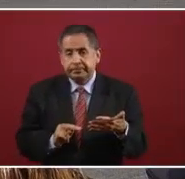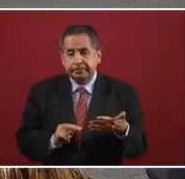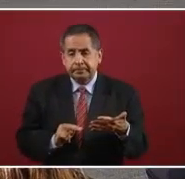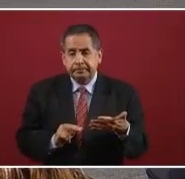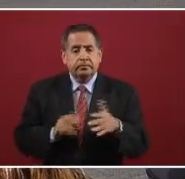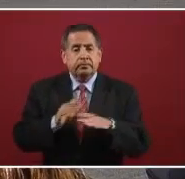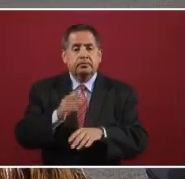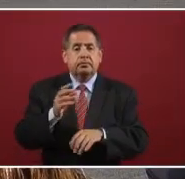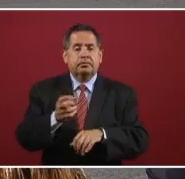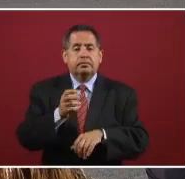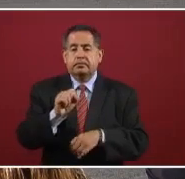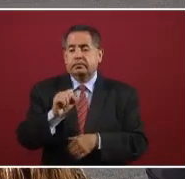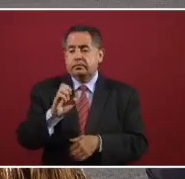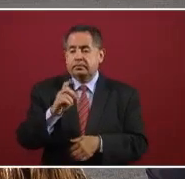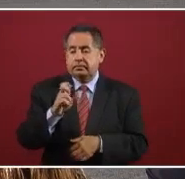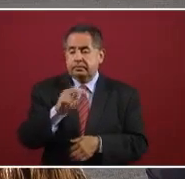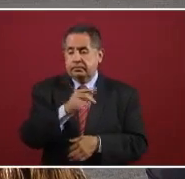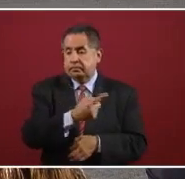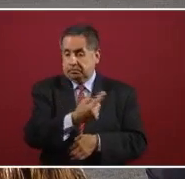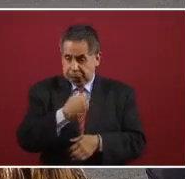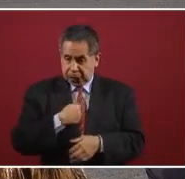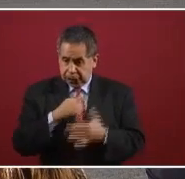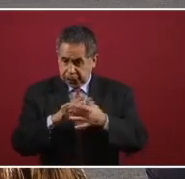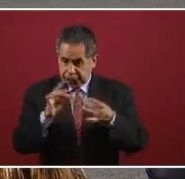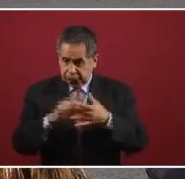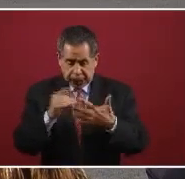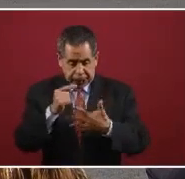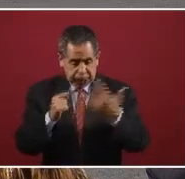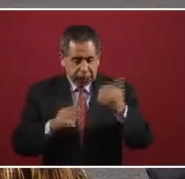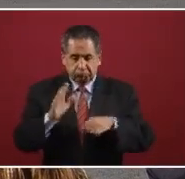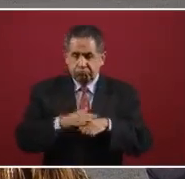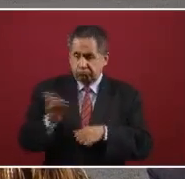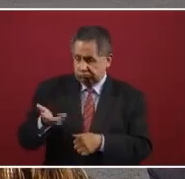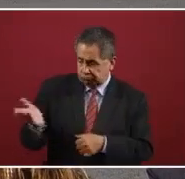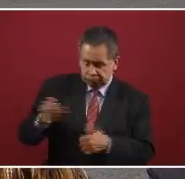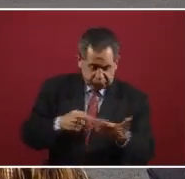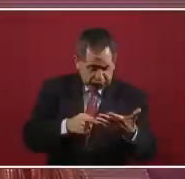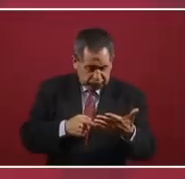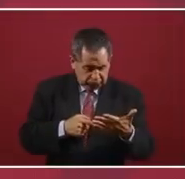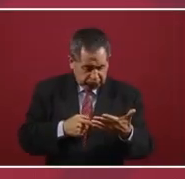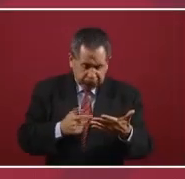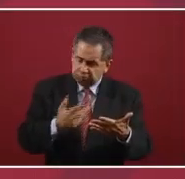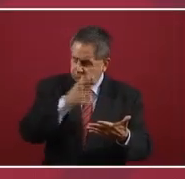de la Secretaría de la Defensa, donde me explican los motivos, y estoy de acuerdo,